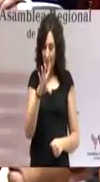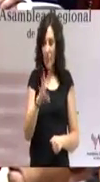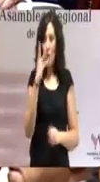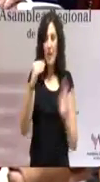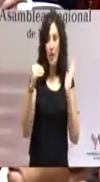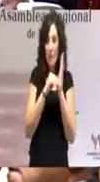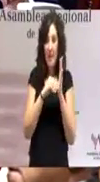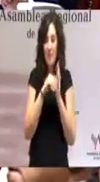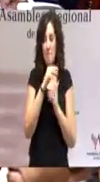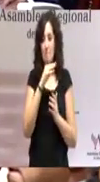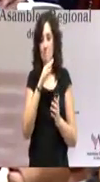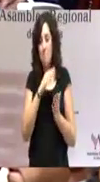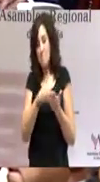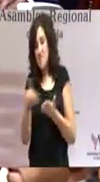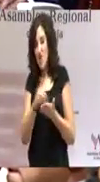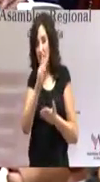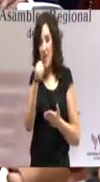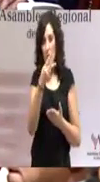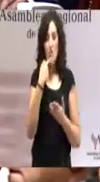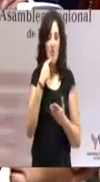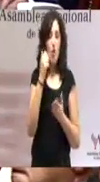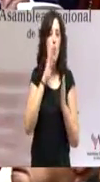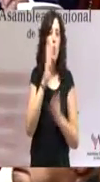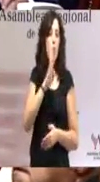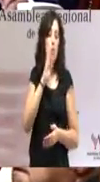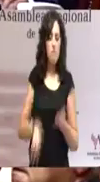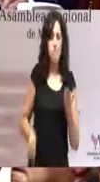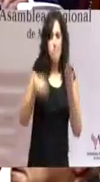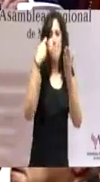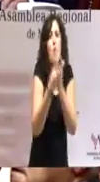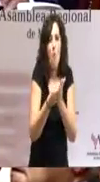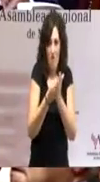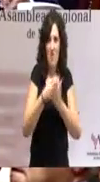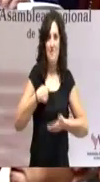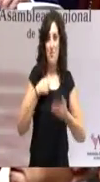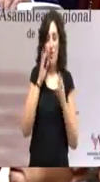de euros lo que cuesta la corrupción a los murcianos de la región de Murcia, concretamente.